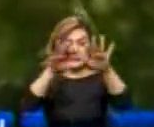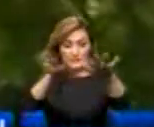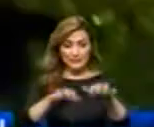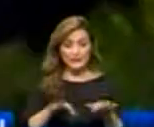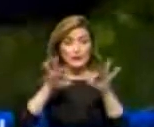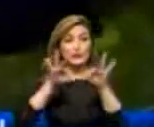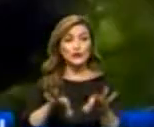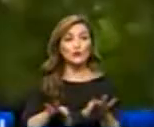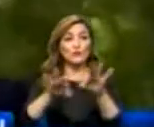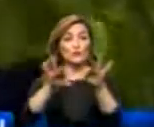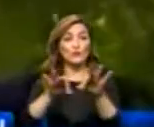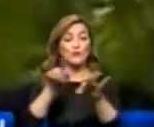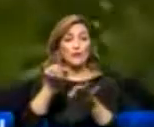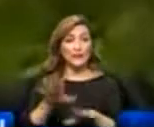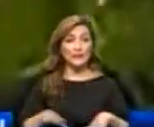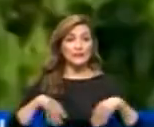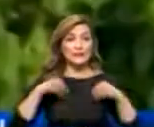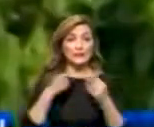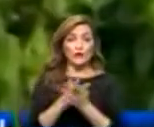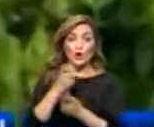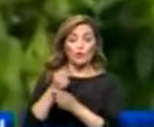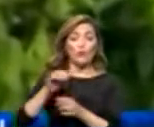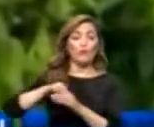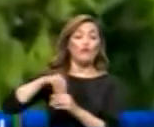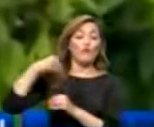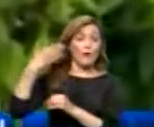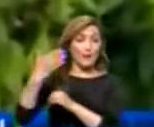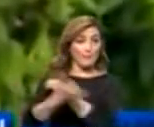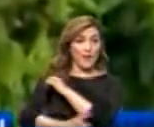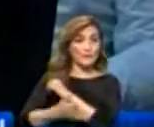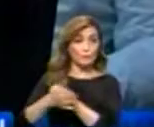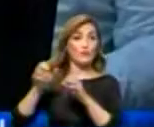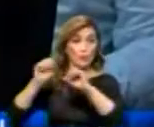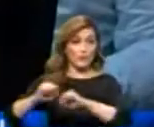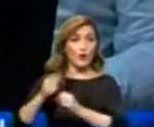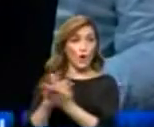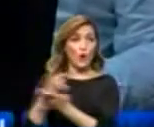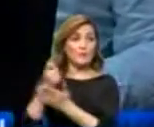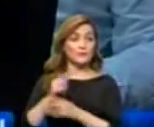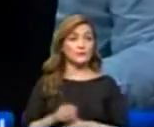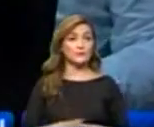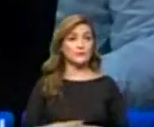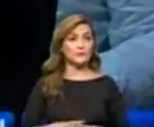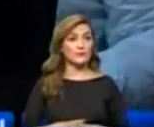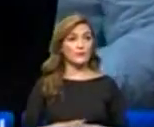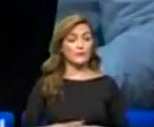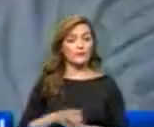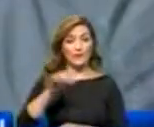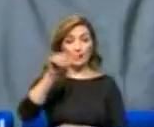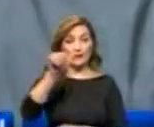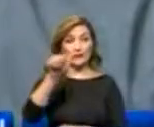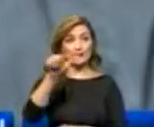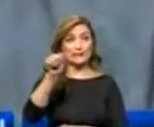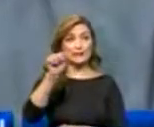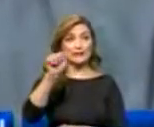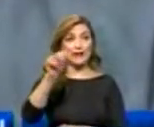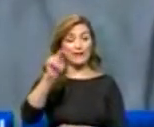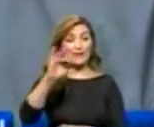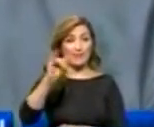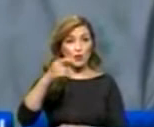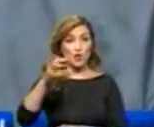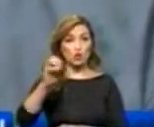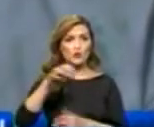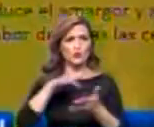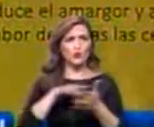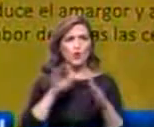cosecha y solo acepta la importación de esta planta procesada. Él es Santiago Trejo, ha estudiado el uso medicinal del cannabis